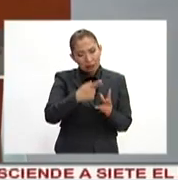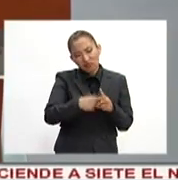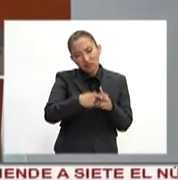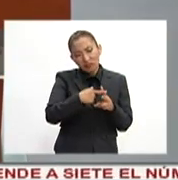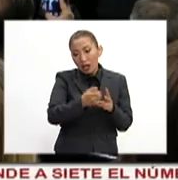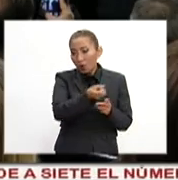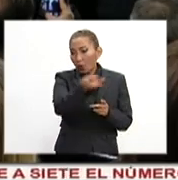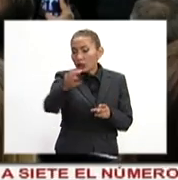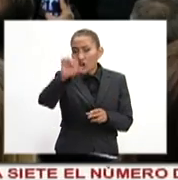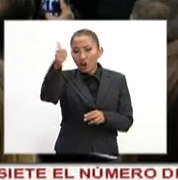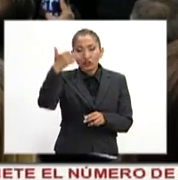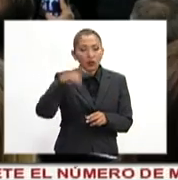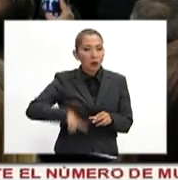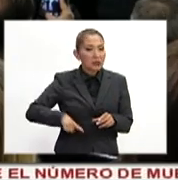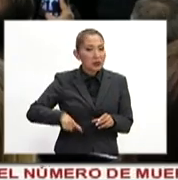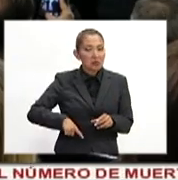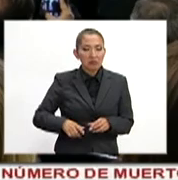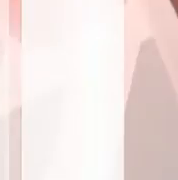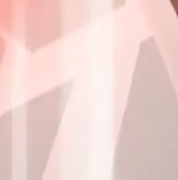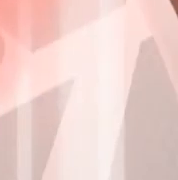en cualquier otro sexenio.